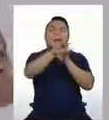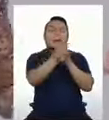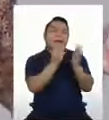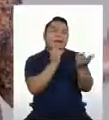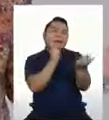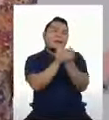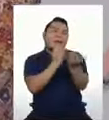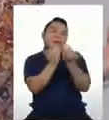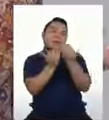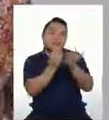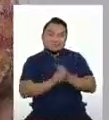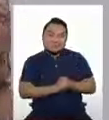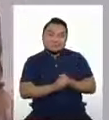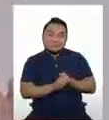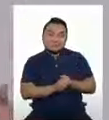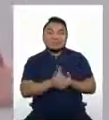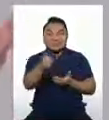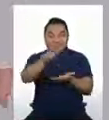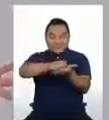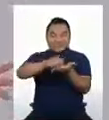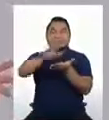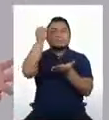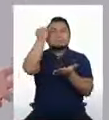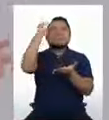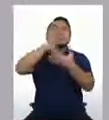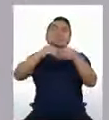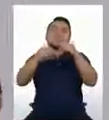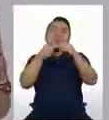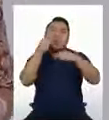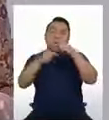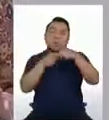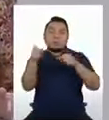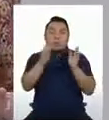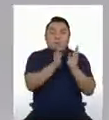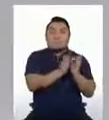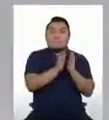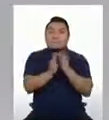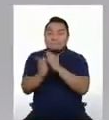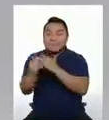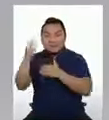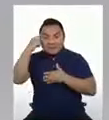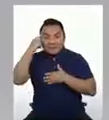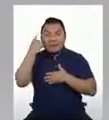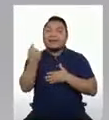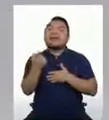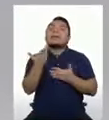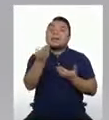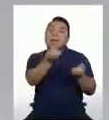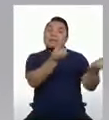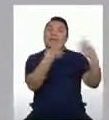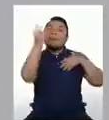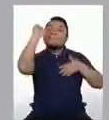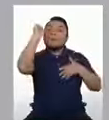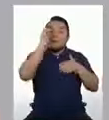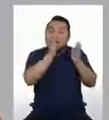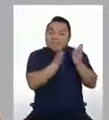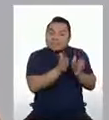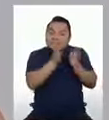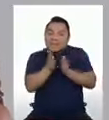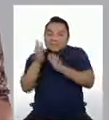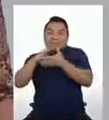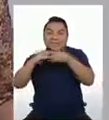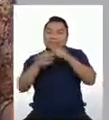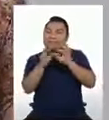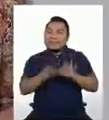Perú. Ahora sí, escribe la historia que te contaron siguiendo lo planificado, es decir, según la información y la estructura